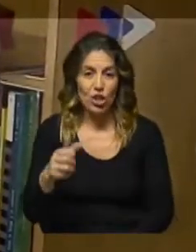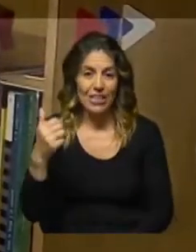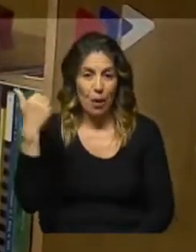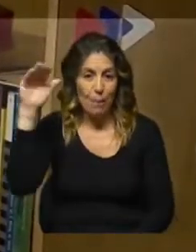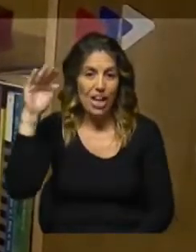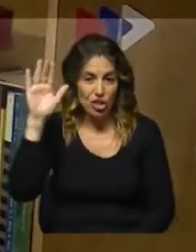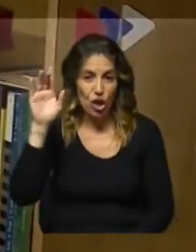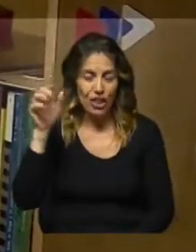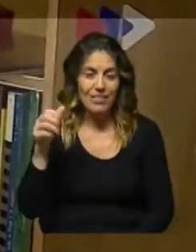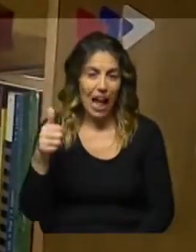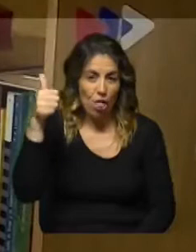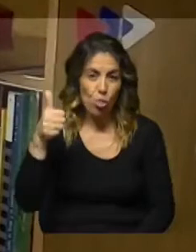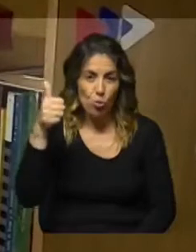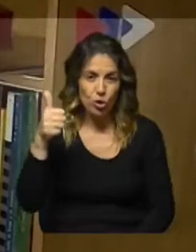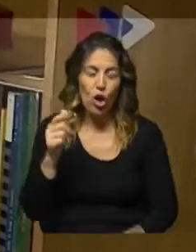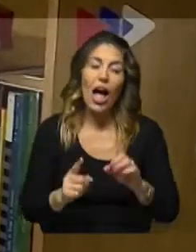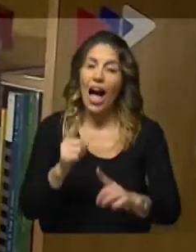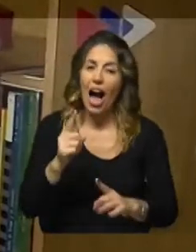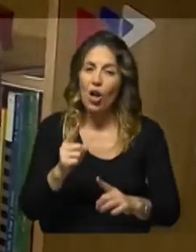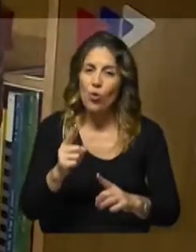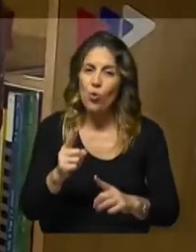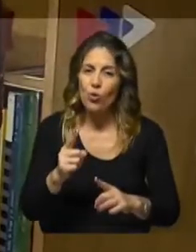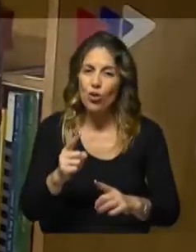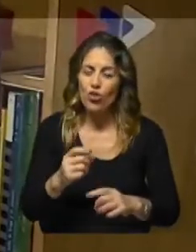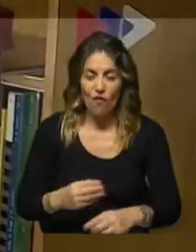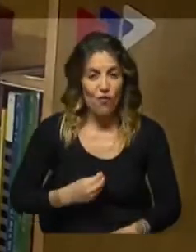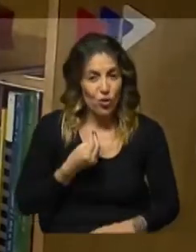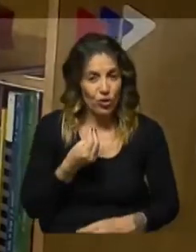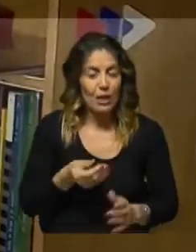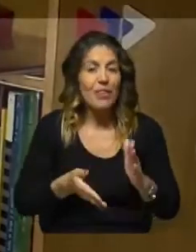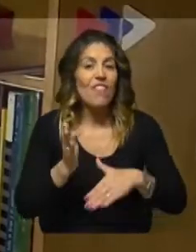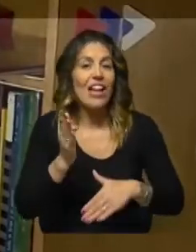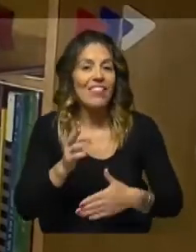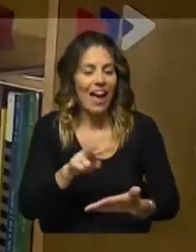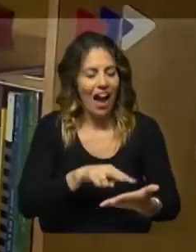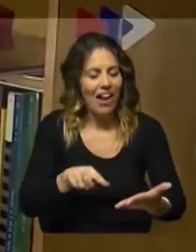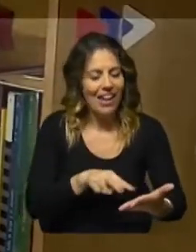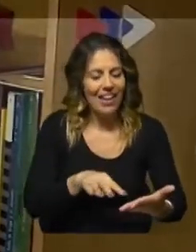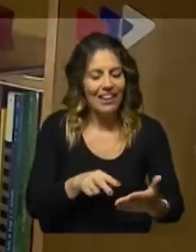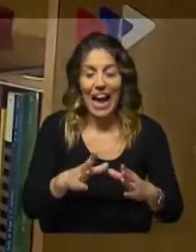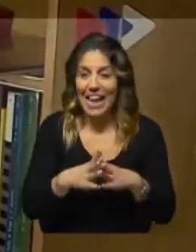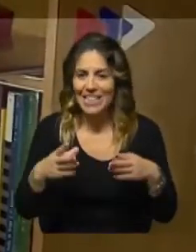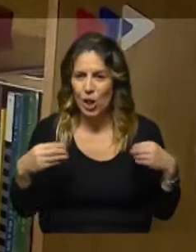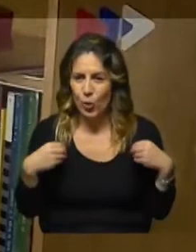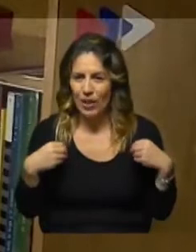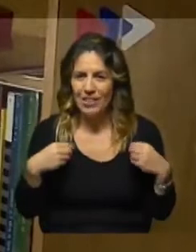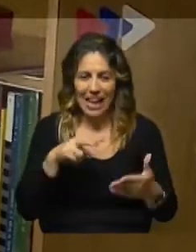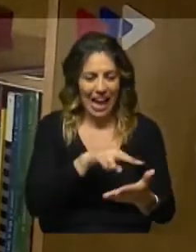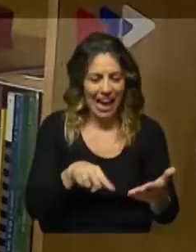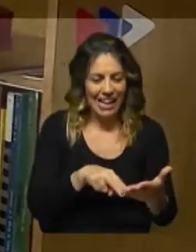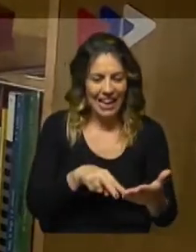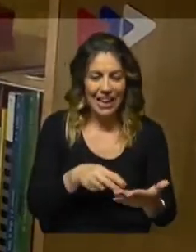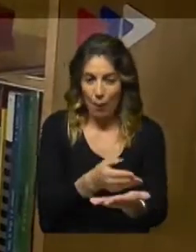ellos han tomado voluntariamente la tarea de ir a leer a las escuelas, de ir a leer a los niños. Y bueno, ellos